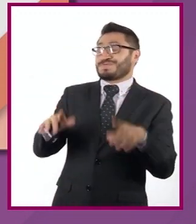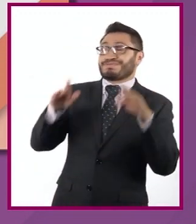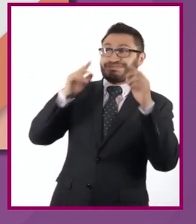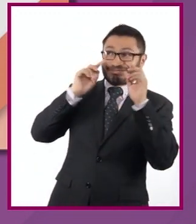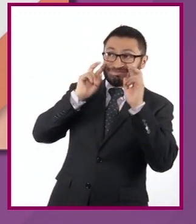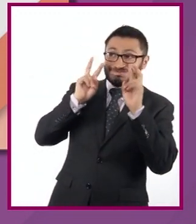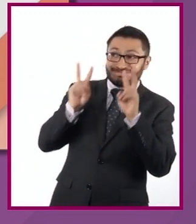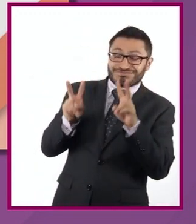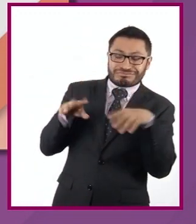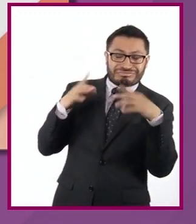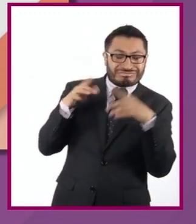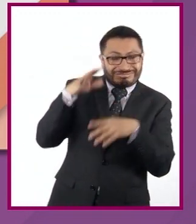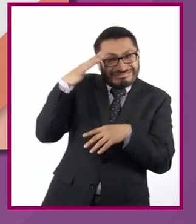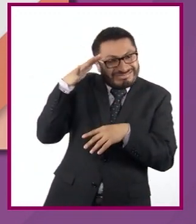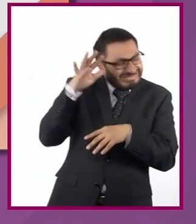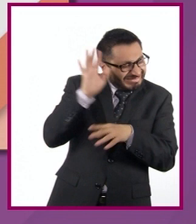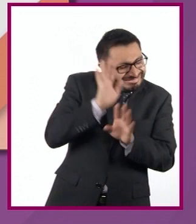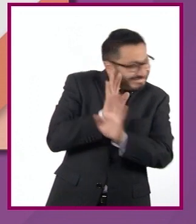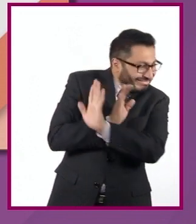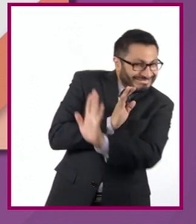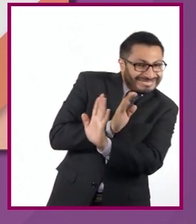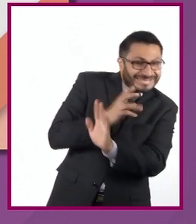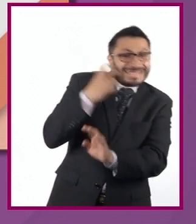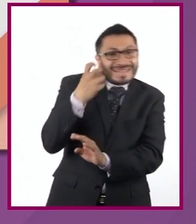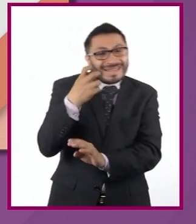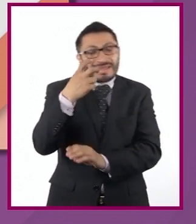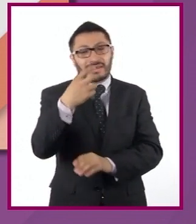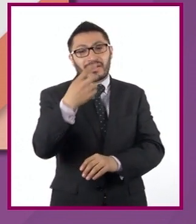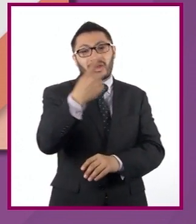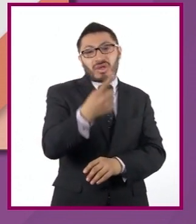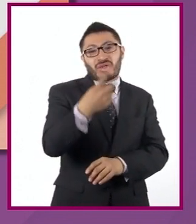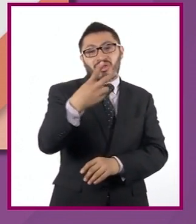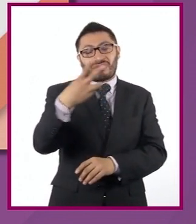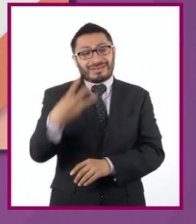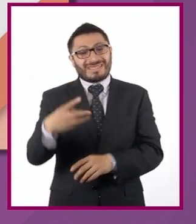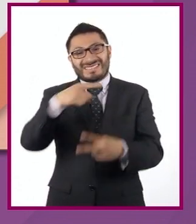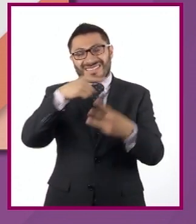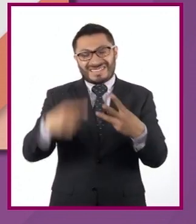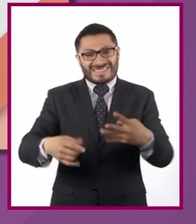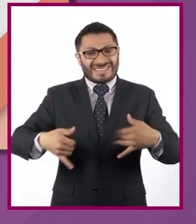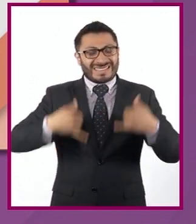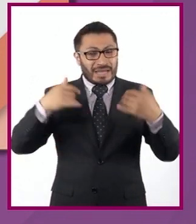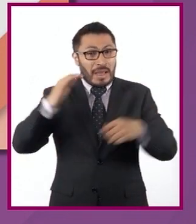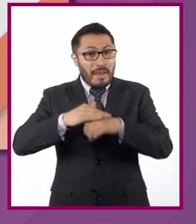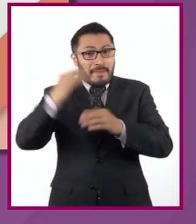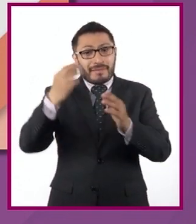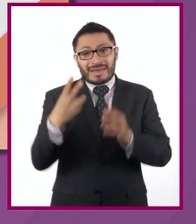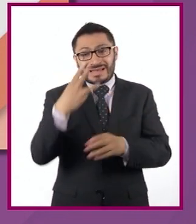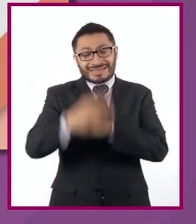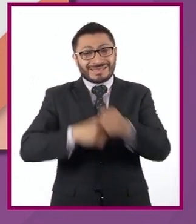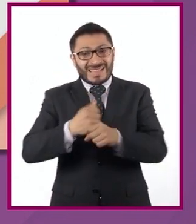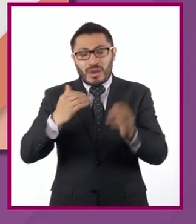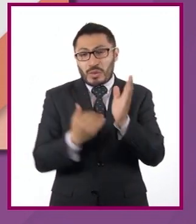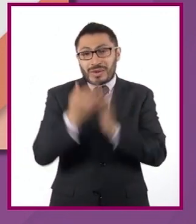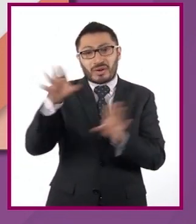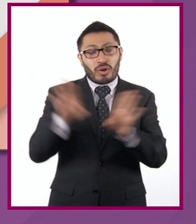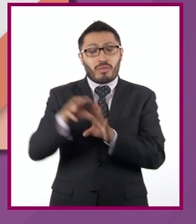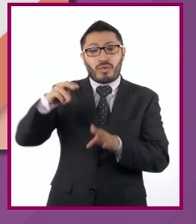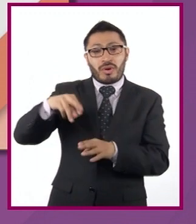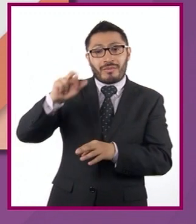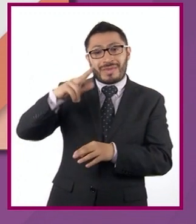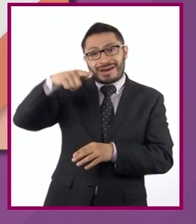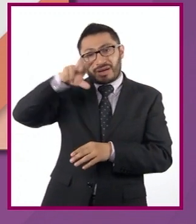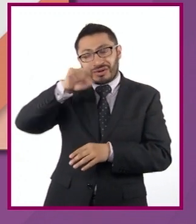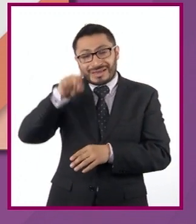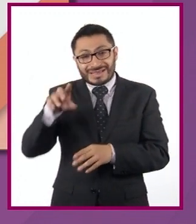Esos 3 más rucos eran precisamente el Márquez, el Molina y el Tío. El Márquez y el Molina practicaban box